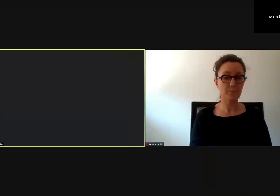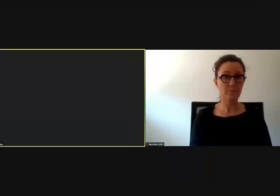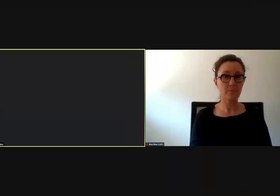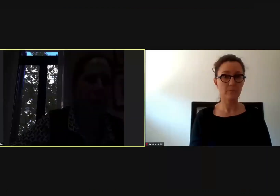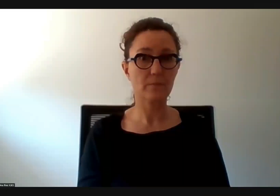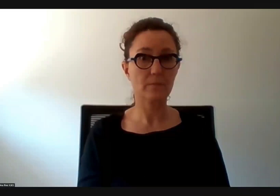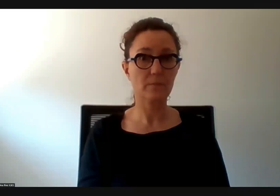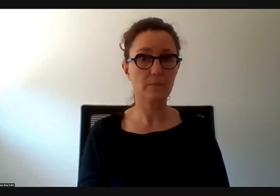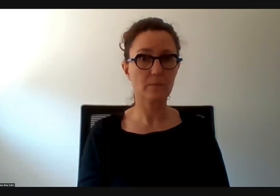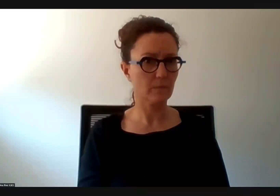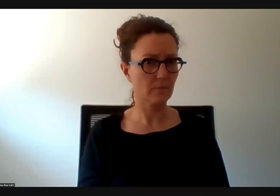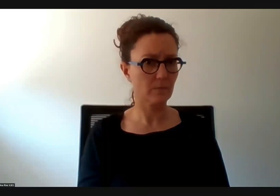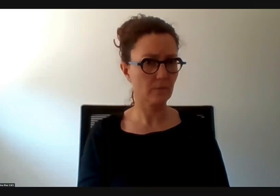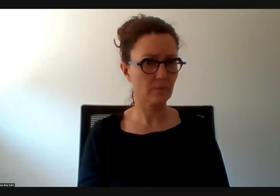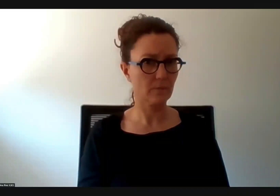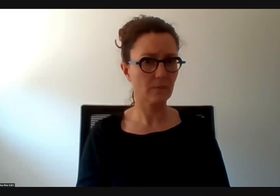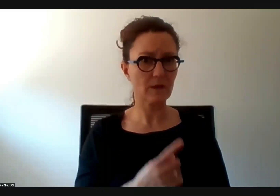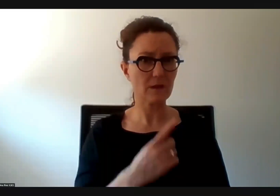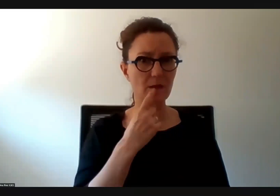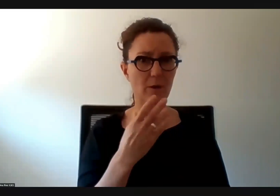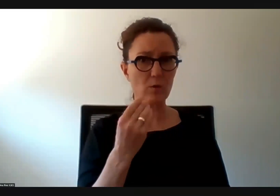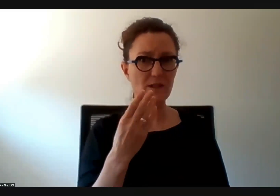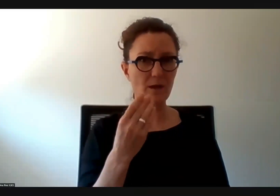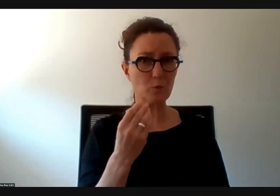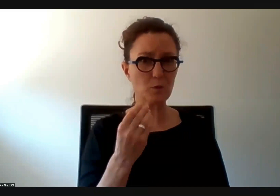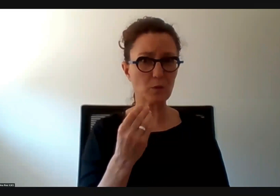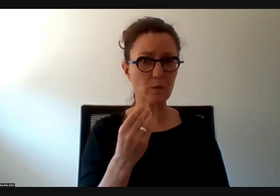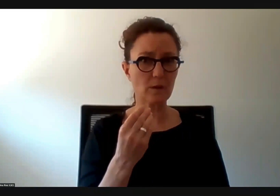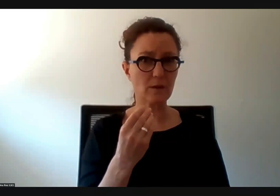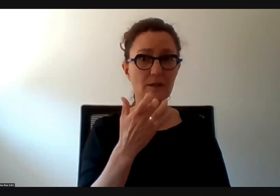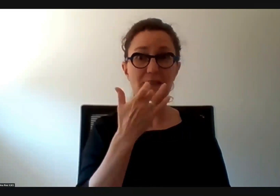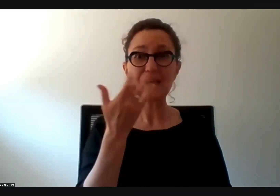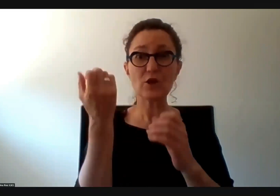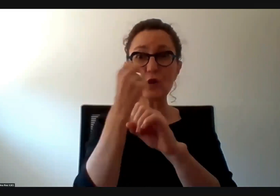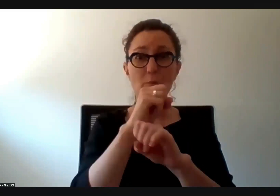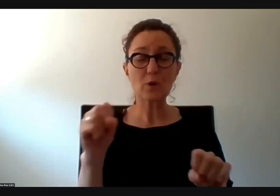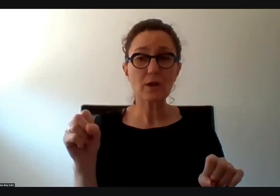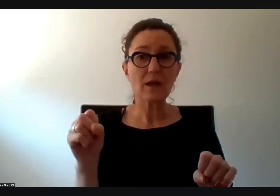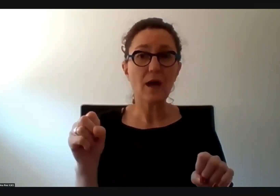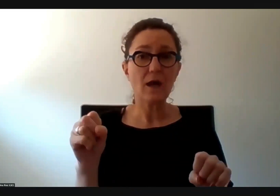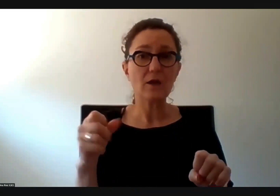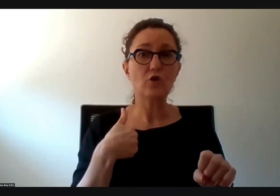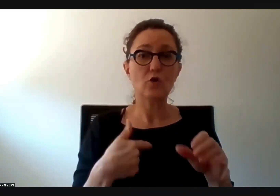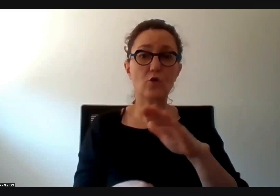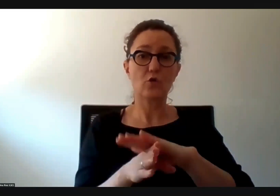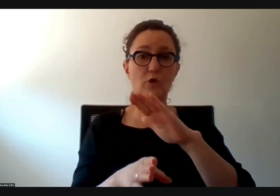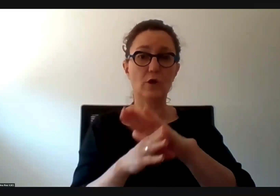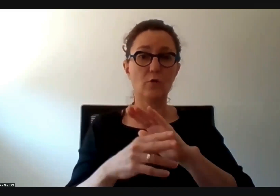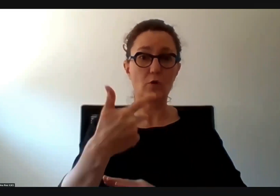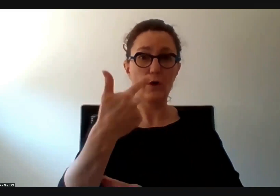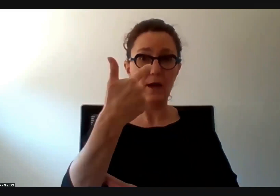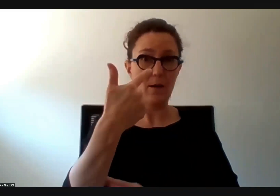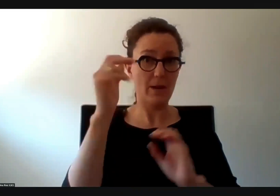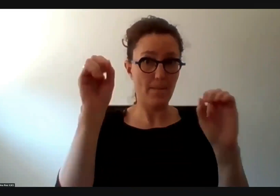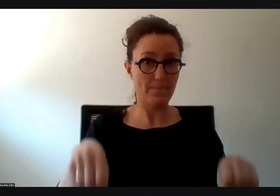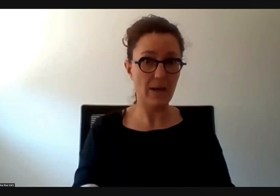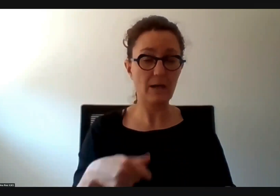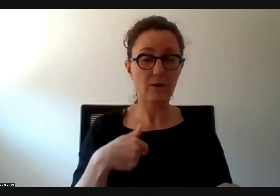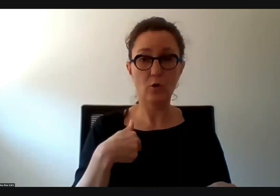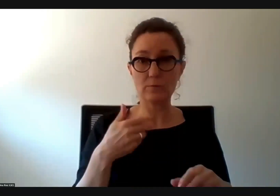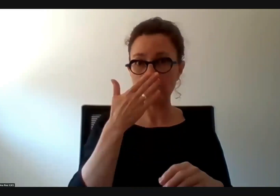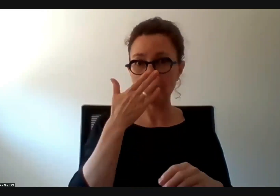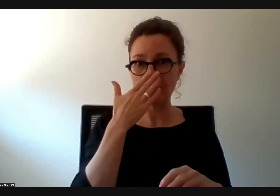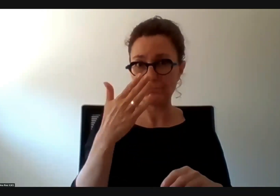Pues es que me cuesta mucho, Jorge, si no te importa, yo voy a seguir sin la cámara y con el permiso de las personas. Es